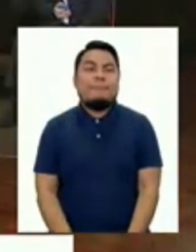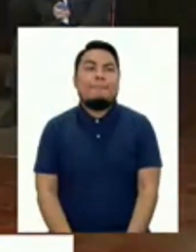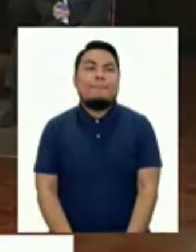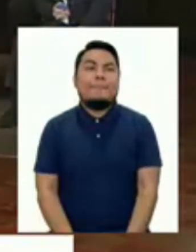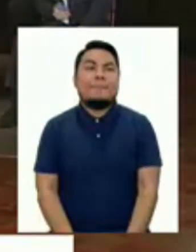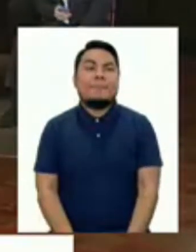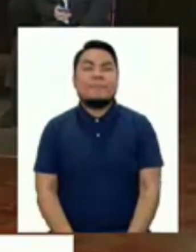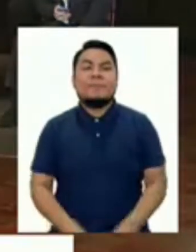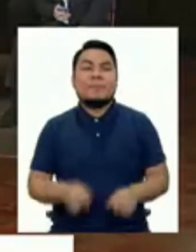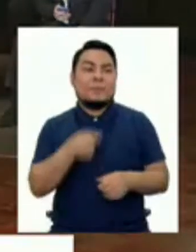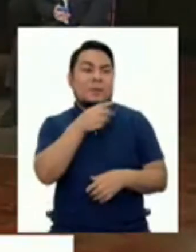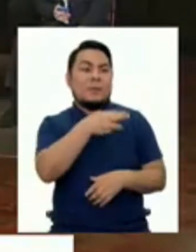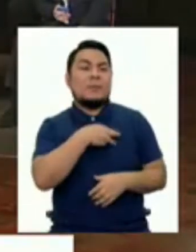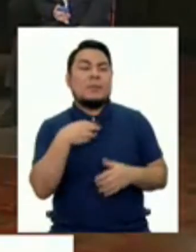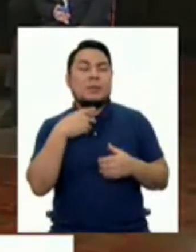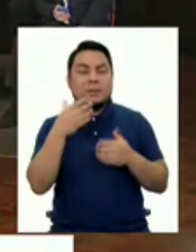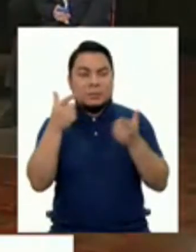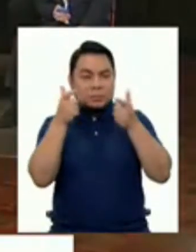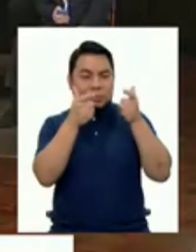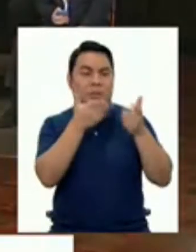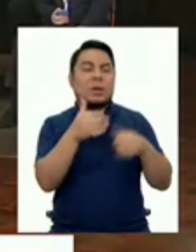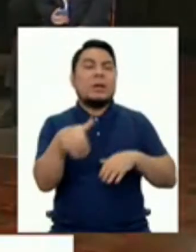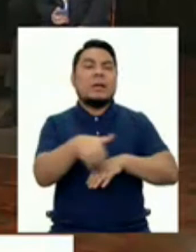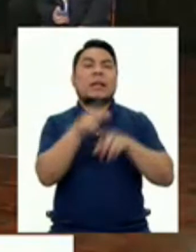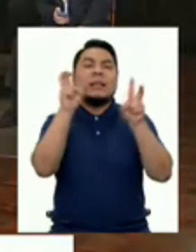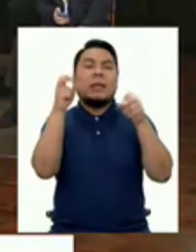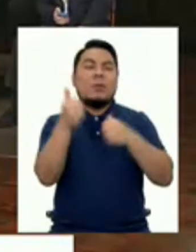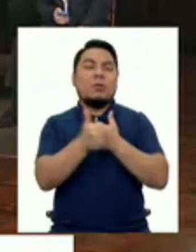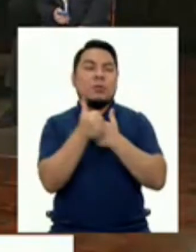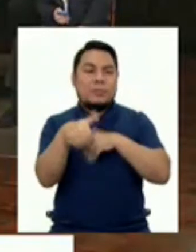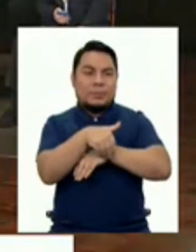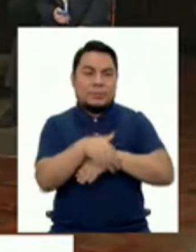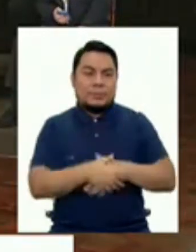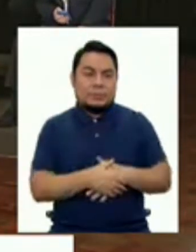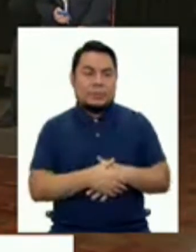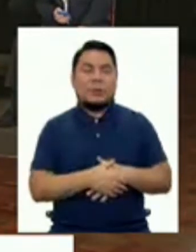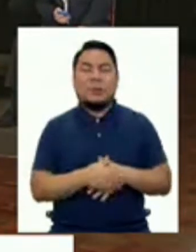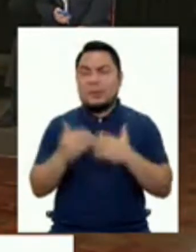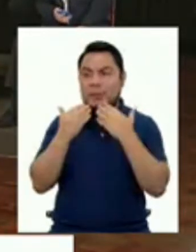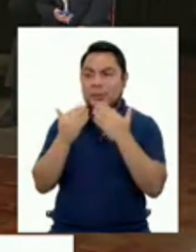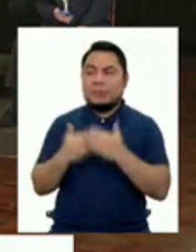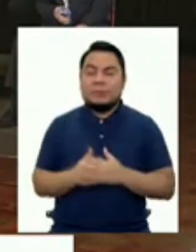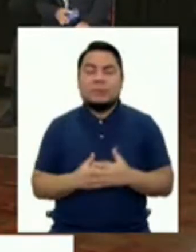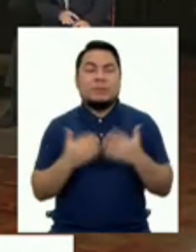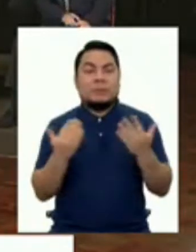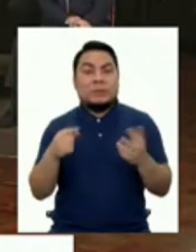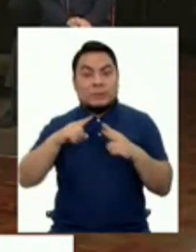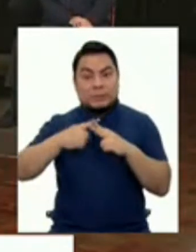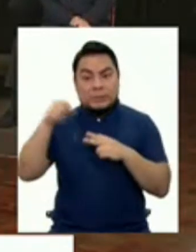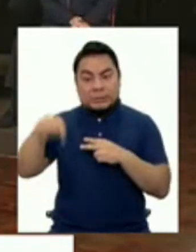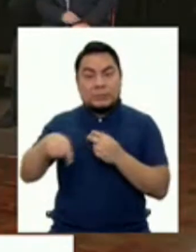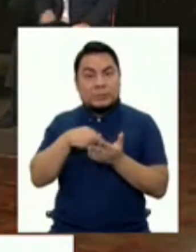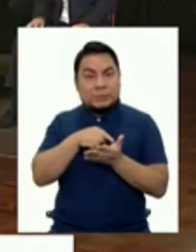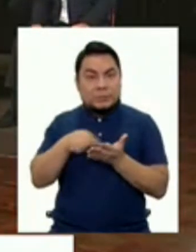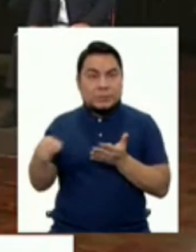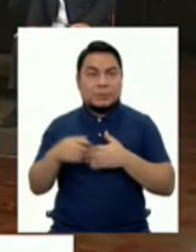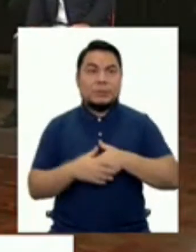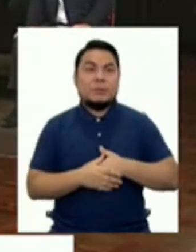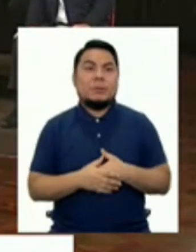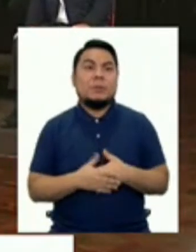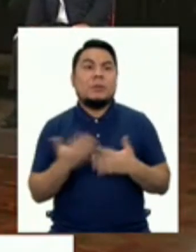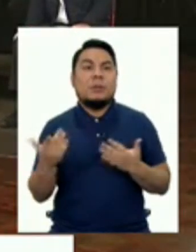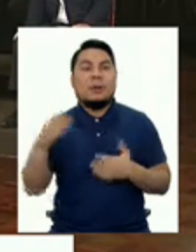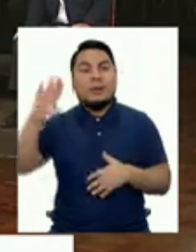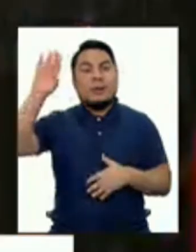Por favor, el ministro del Interior, tema de seguridad. Gracias, presidente. A inicios de esta semana,